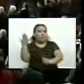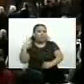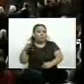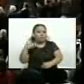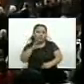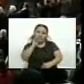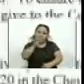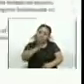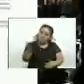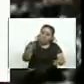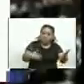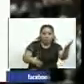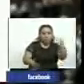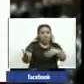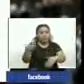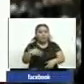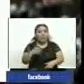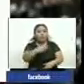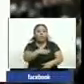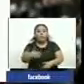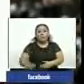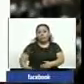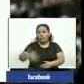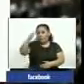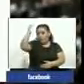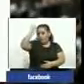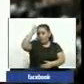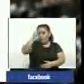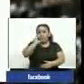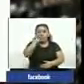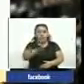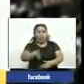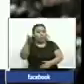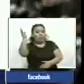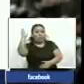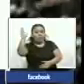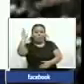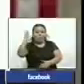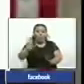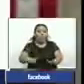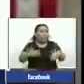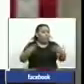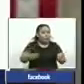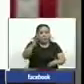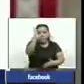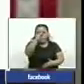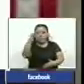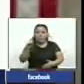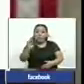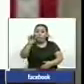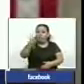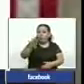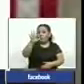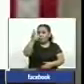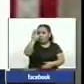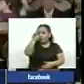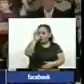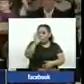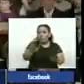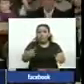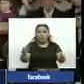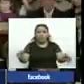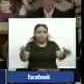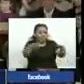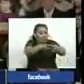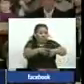extendió una invitación a Trump para que pronuncie su próximo discurso sobre el Estado de la Nación el 4 de febrero ante ambas